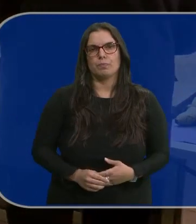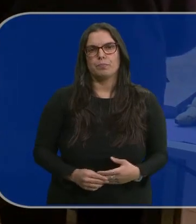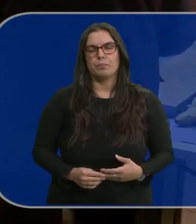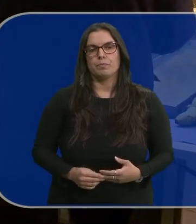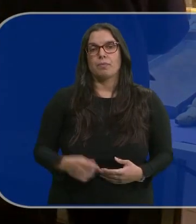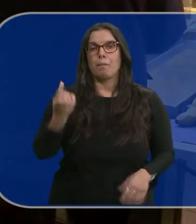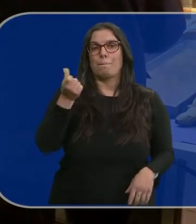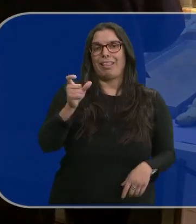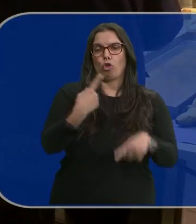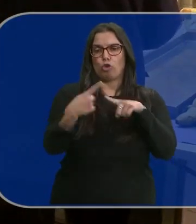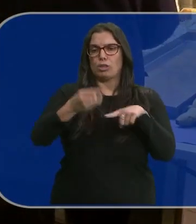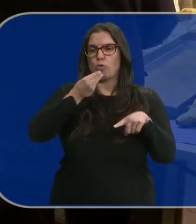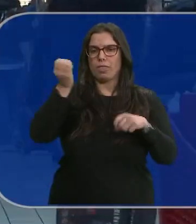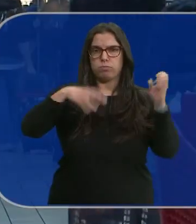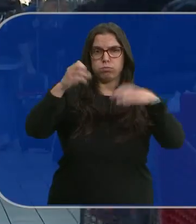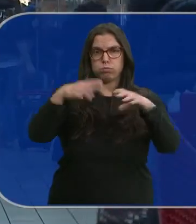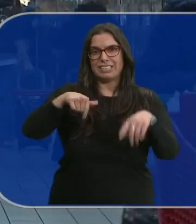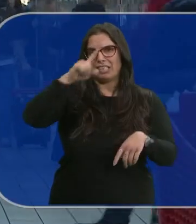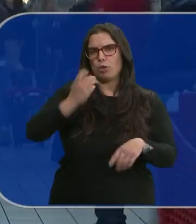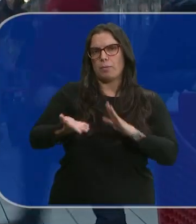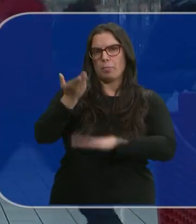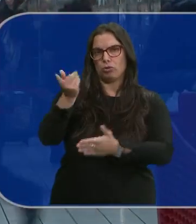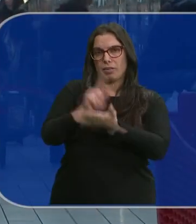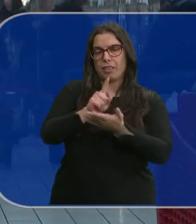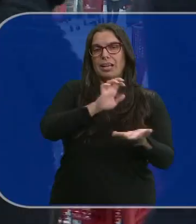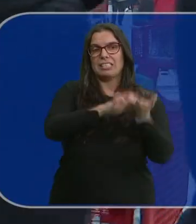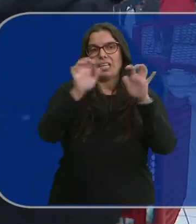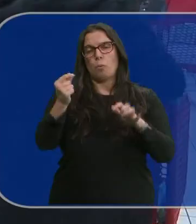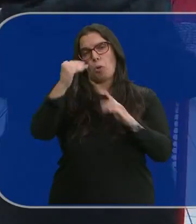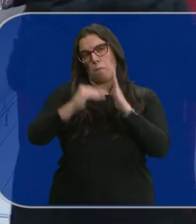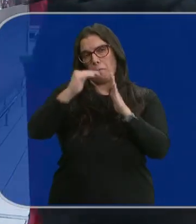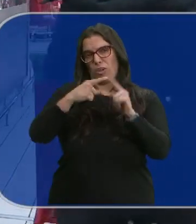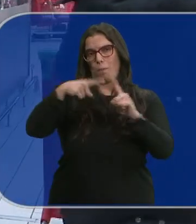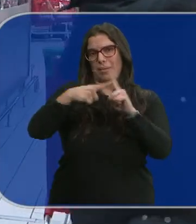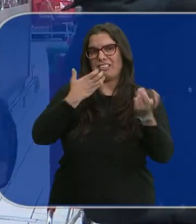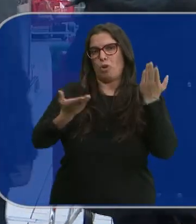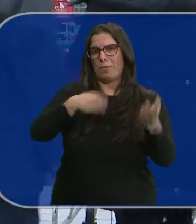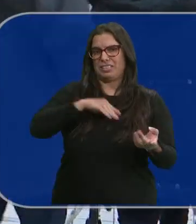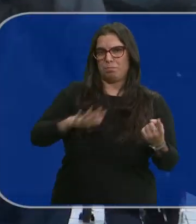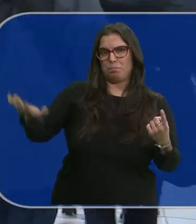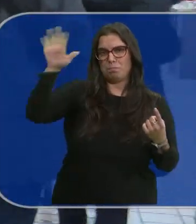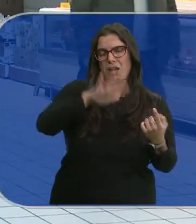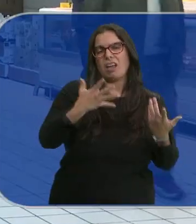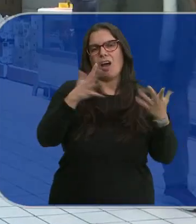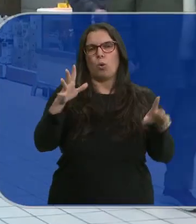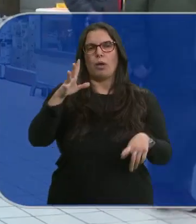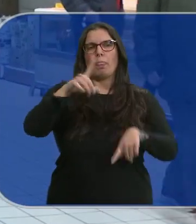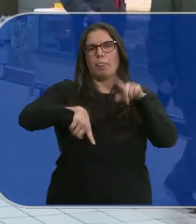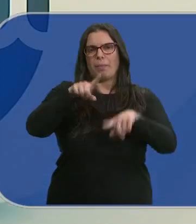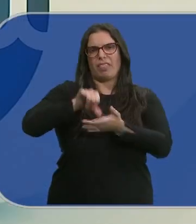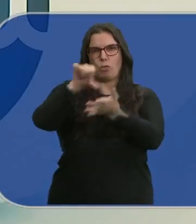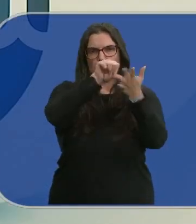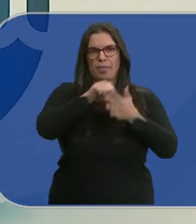El precio de la cesta de la compra vuelve a subir un año más. Castilla y León está algo por debajo de la media nacional de subida, aunque con diferencias